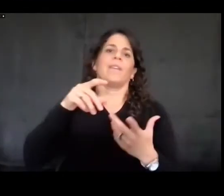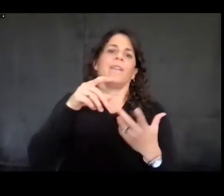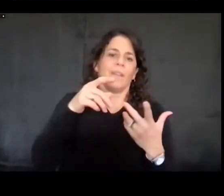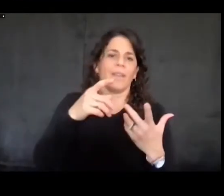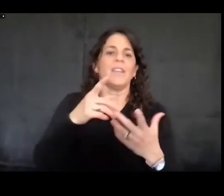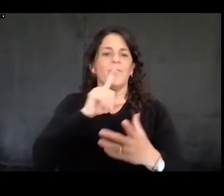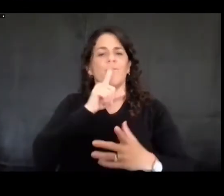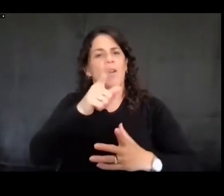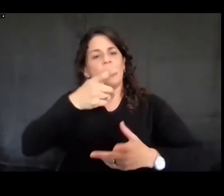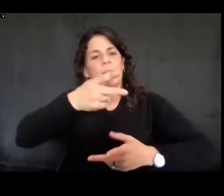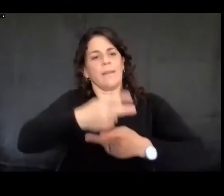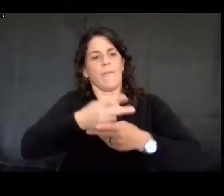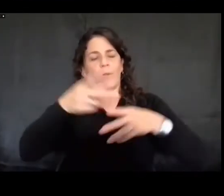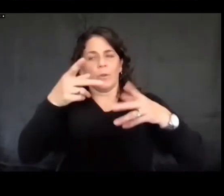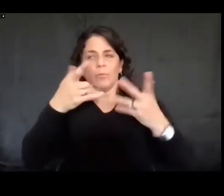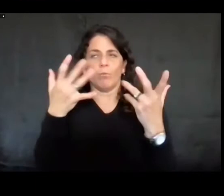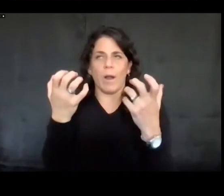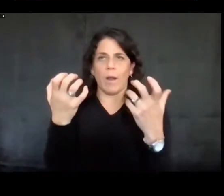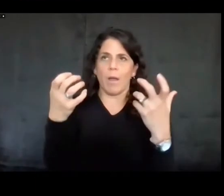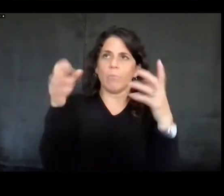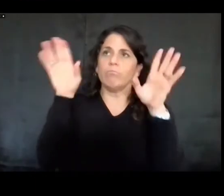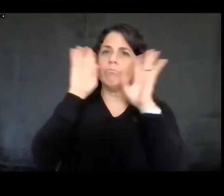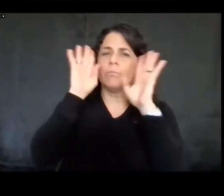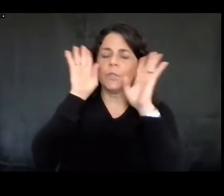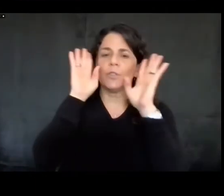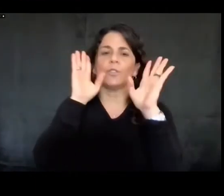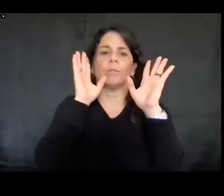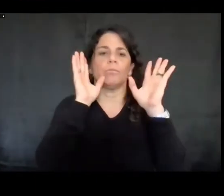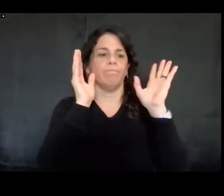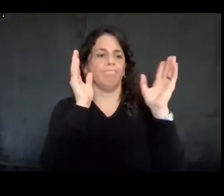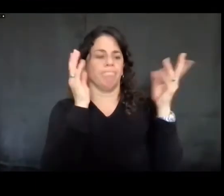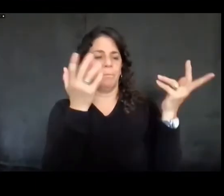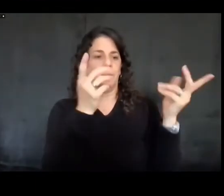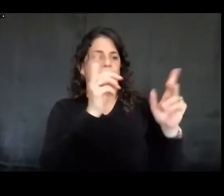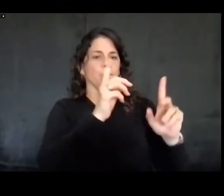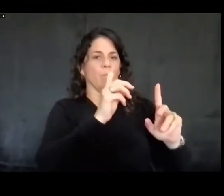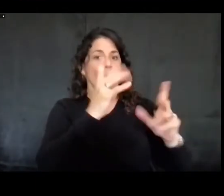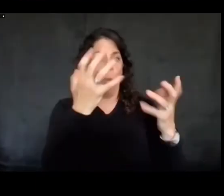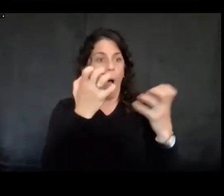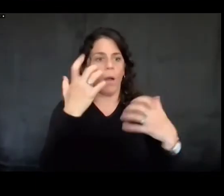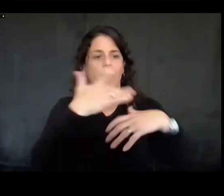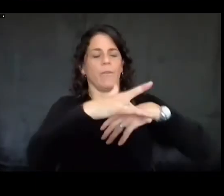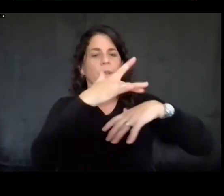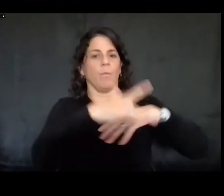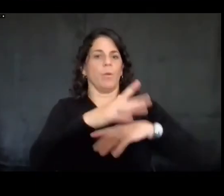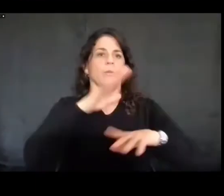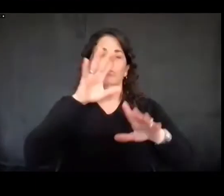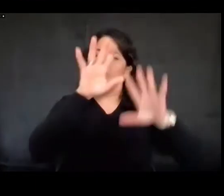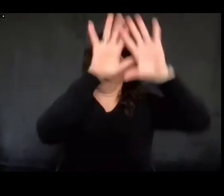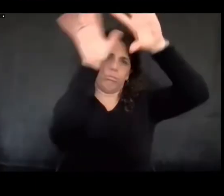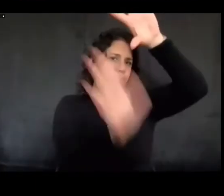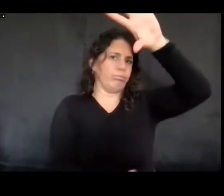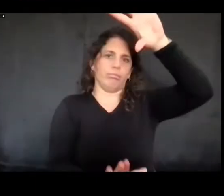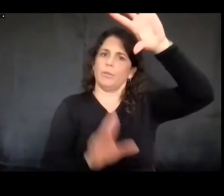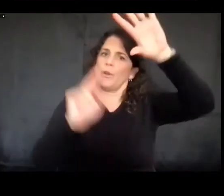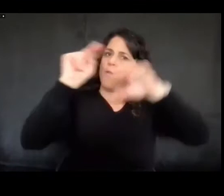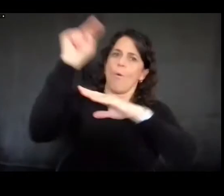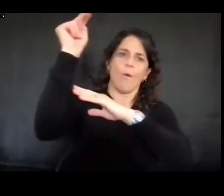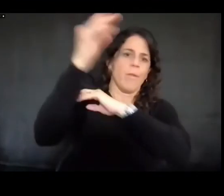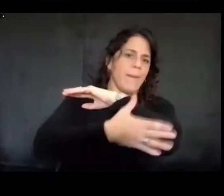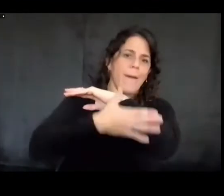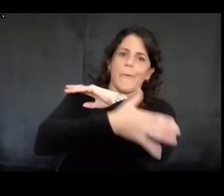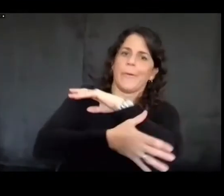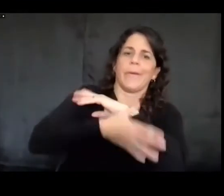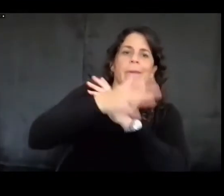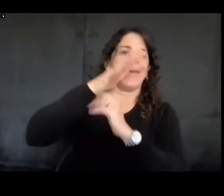con una atención muy cuidadosa de estar seguro de que está disponible en todas las regiones condado